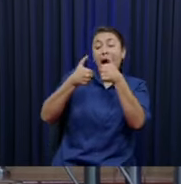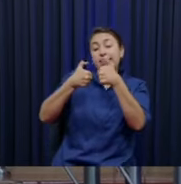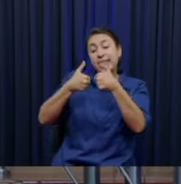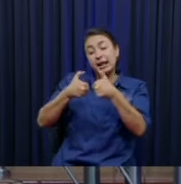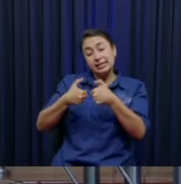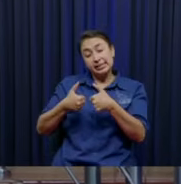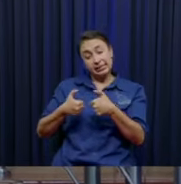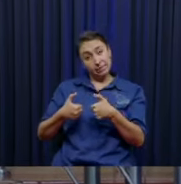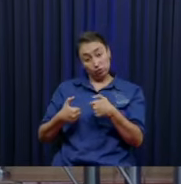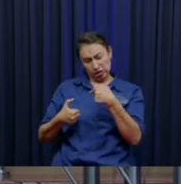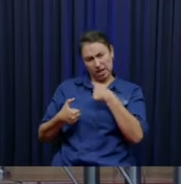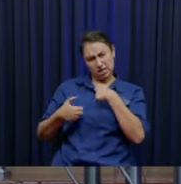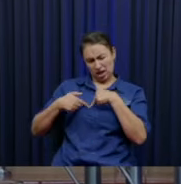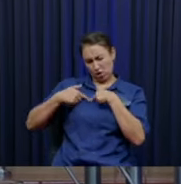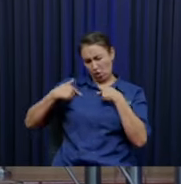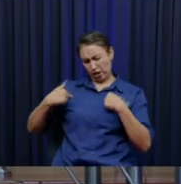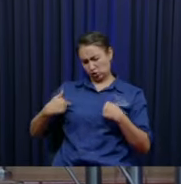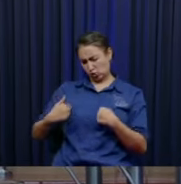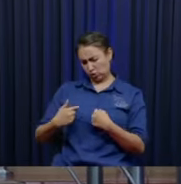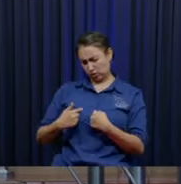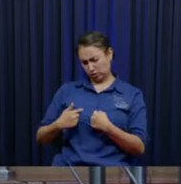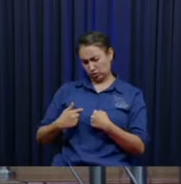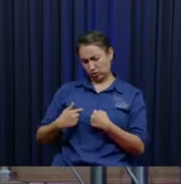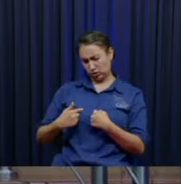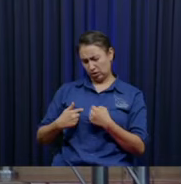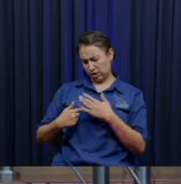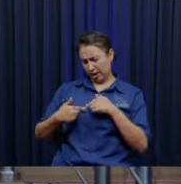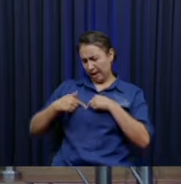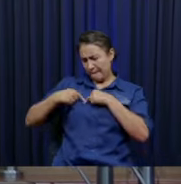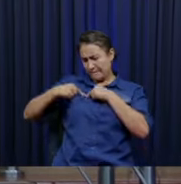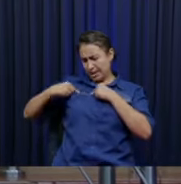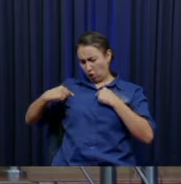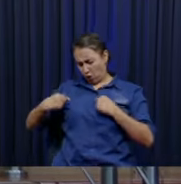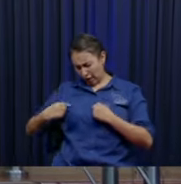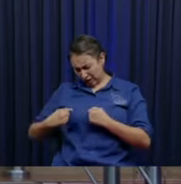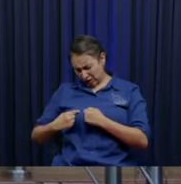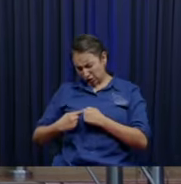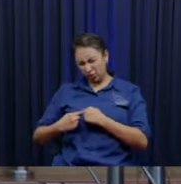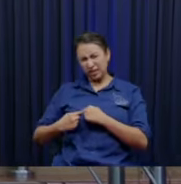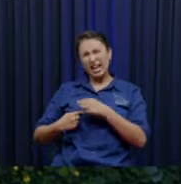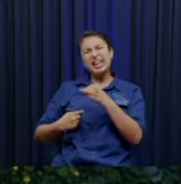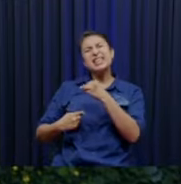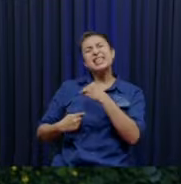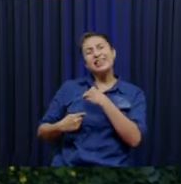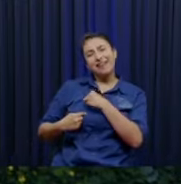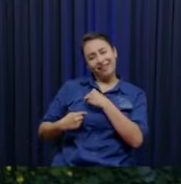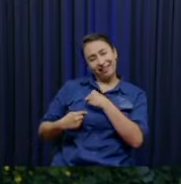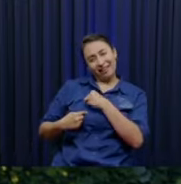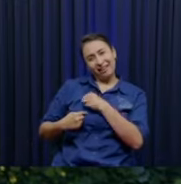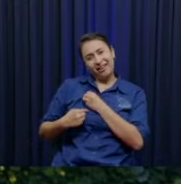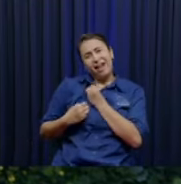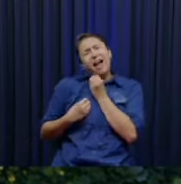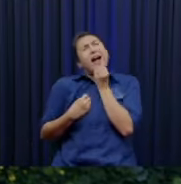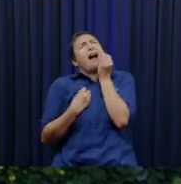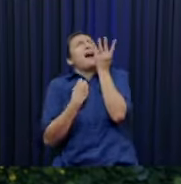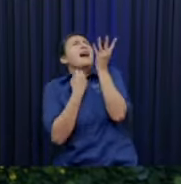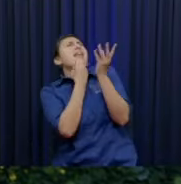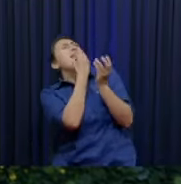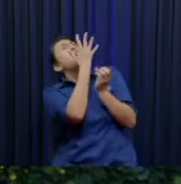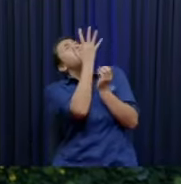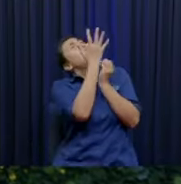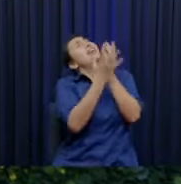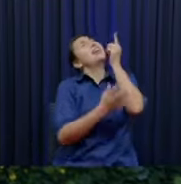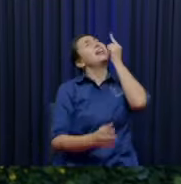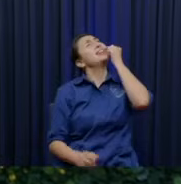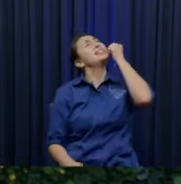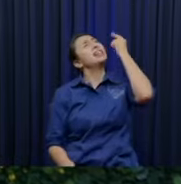canción, cómo está nuestro corazón respecto a alabar a Dios. No solamente con hechos,